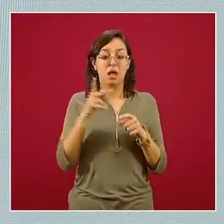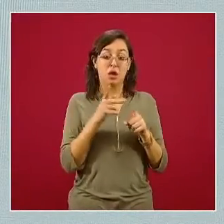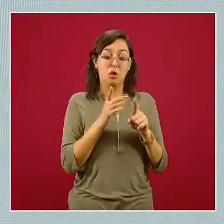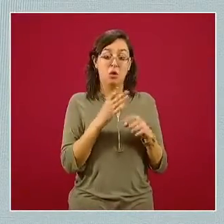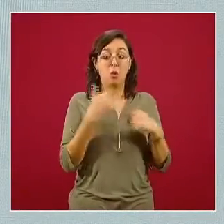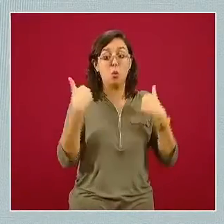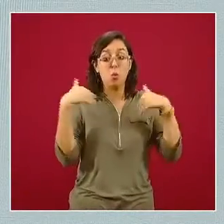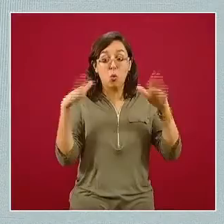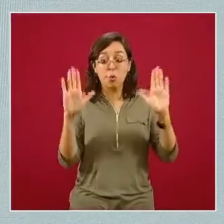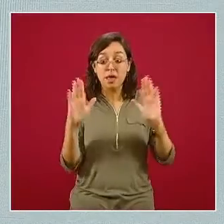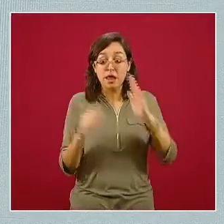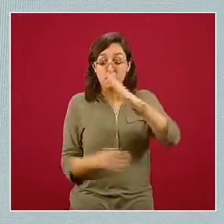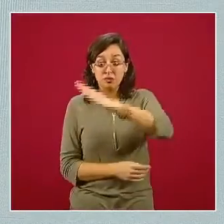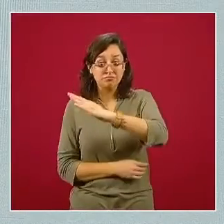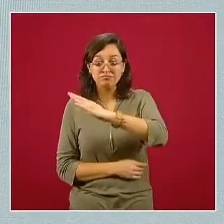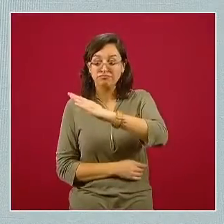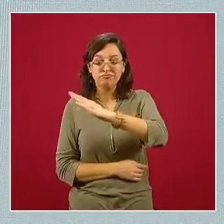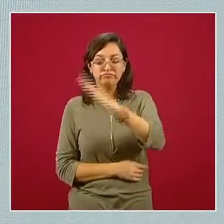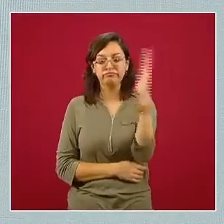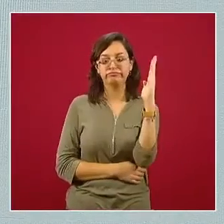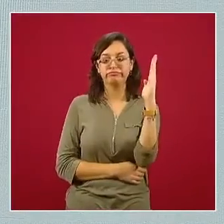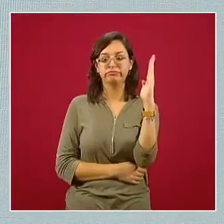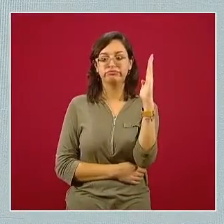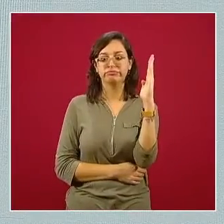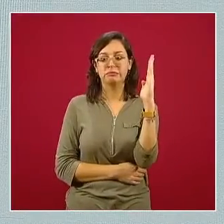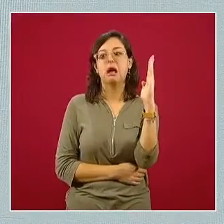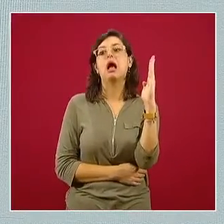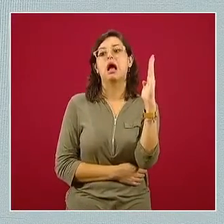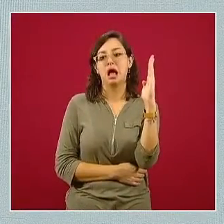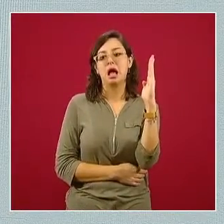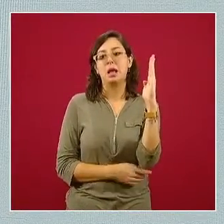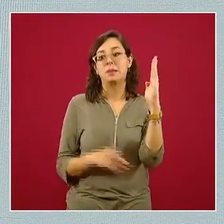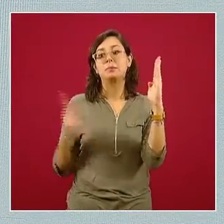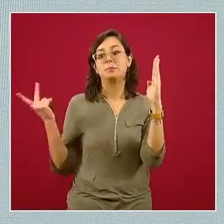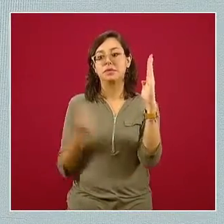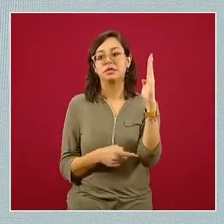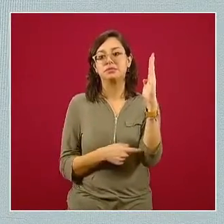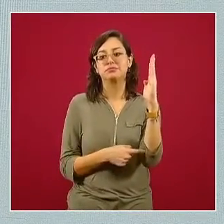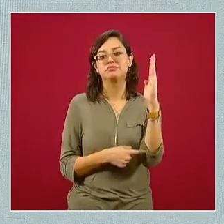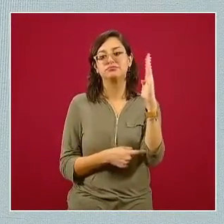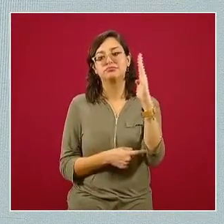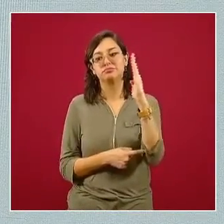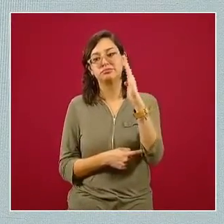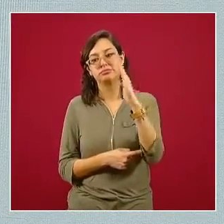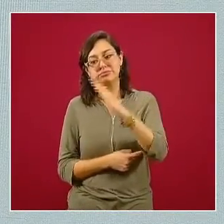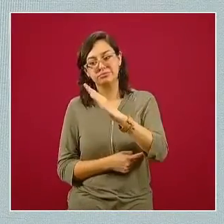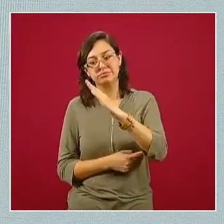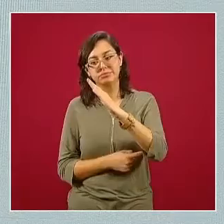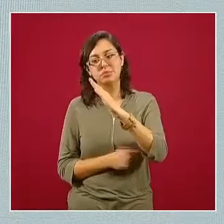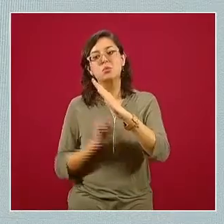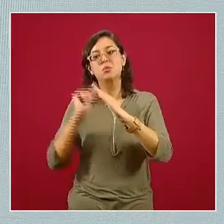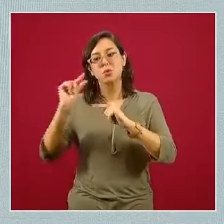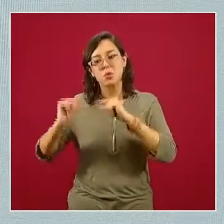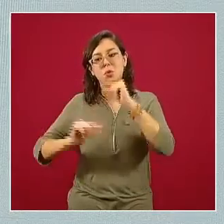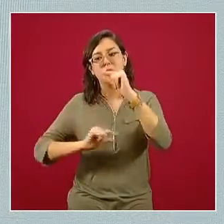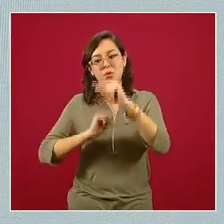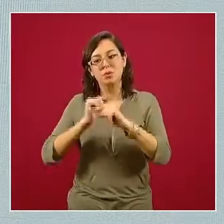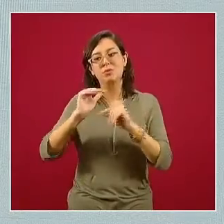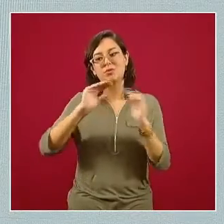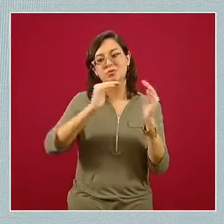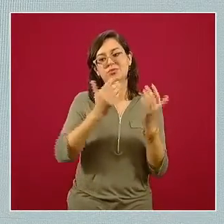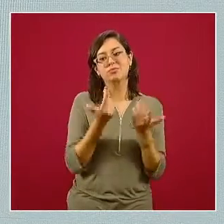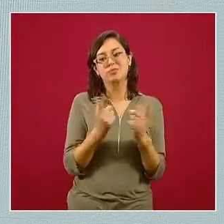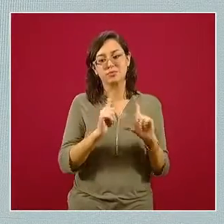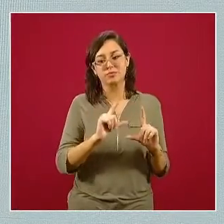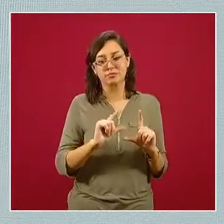esta inclinación, eso es una manifestación del aplanamiento de la curva en la curva acumulada. En